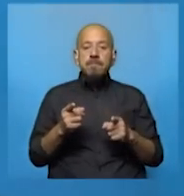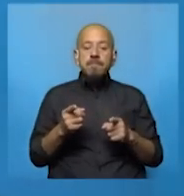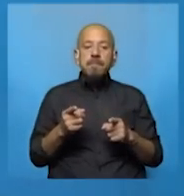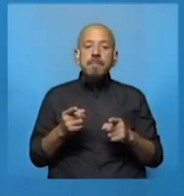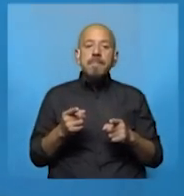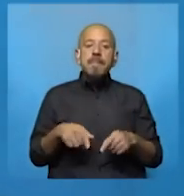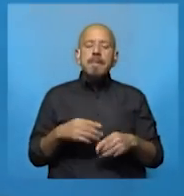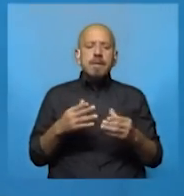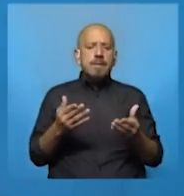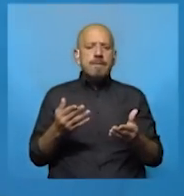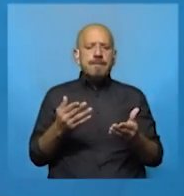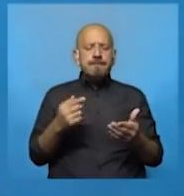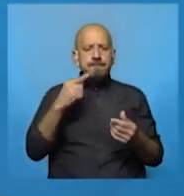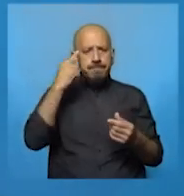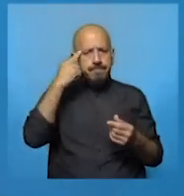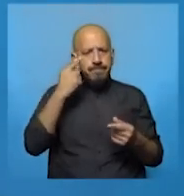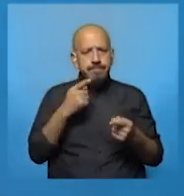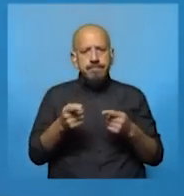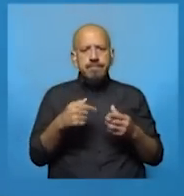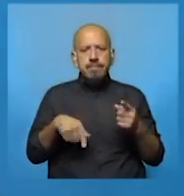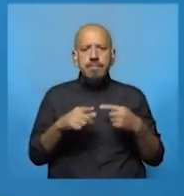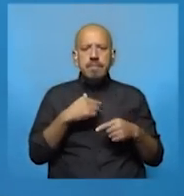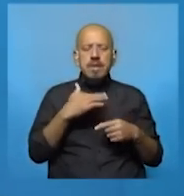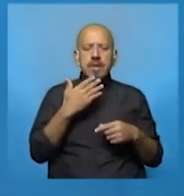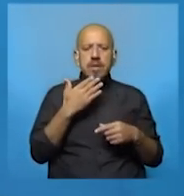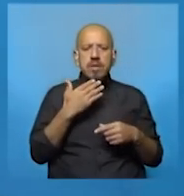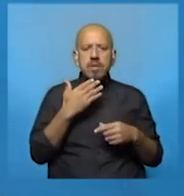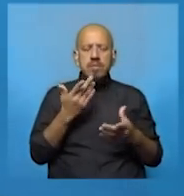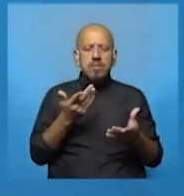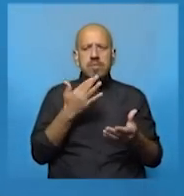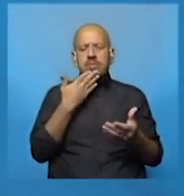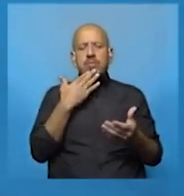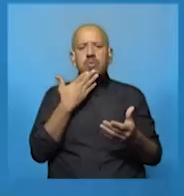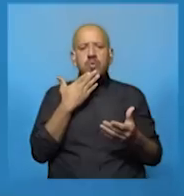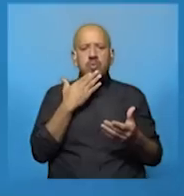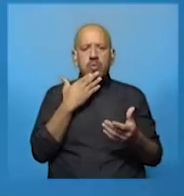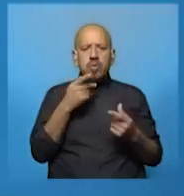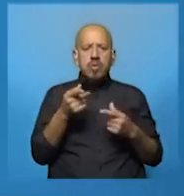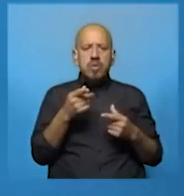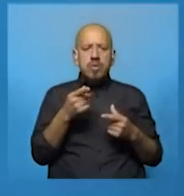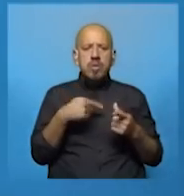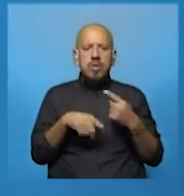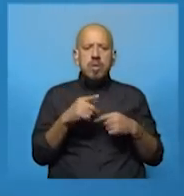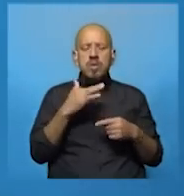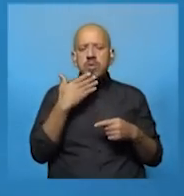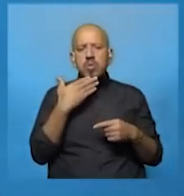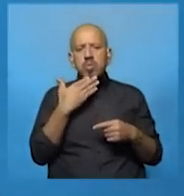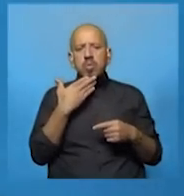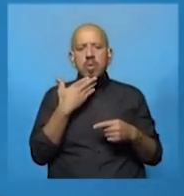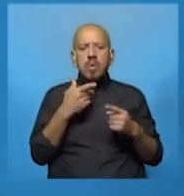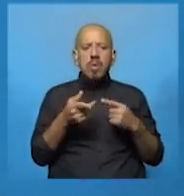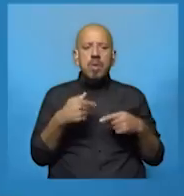Es ridículo los reportes de operaciones o pechos ridículo por lo ínfimo los reportes de operaciones sospechosas